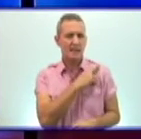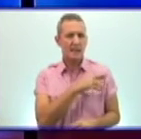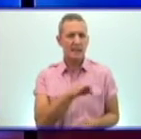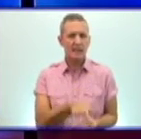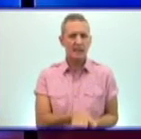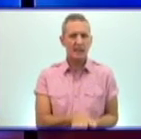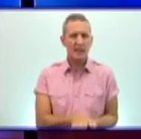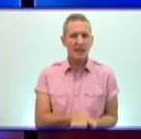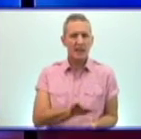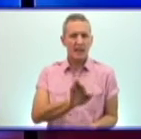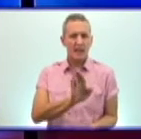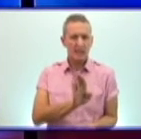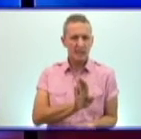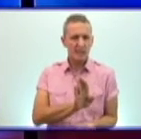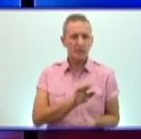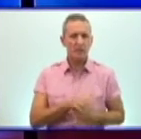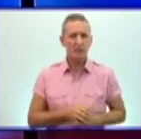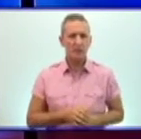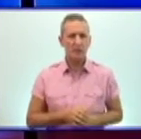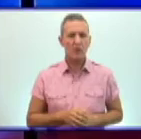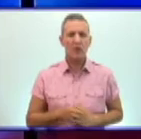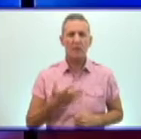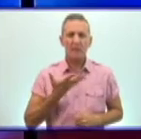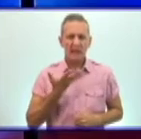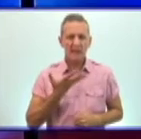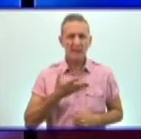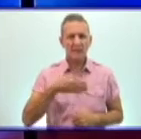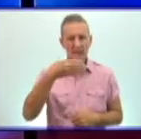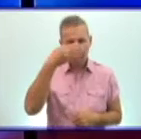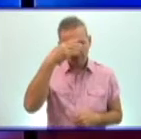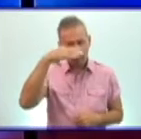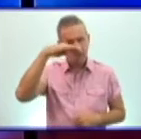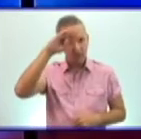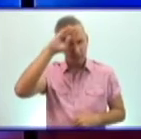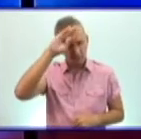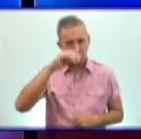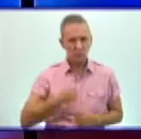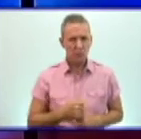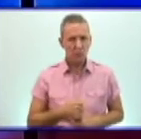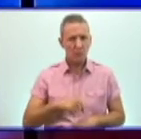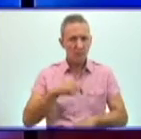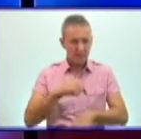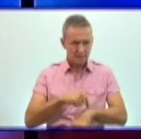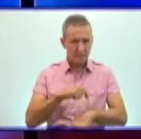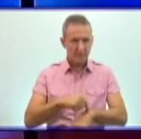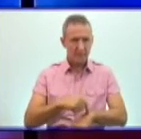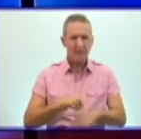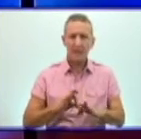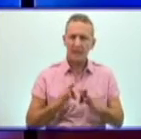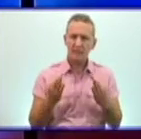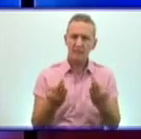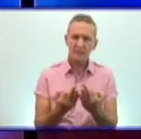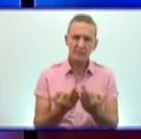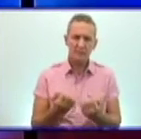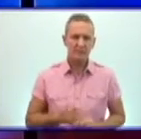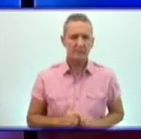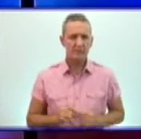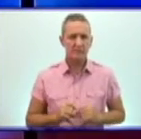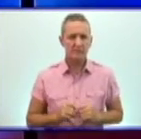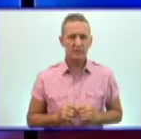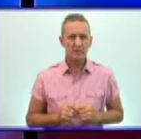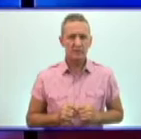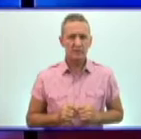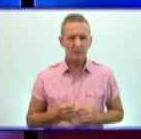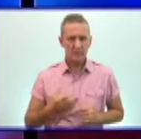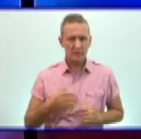para mi patria, para los seres humanos que conviven en ella, para mi tiempo, para mi familia, para sencillamente